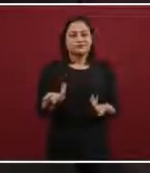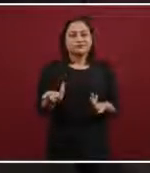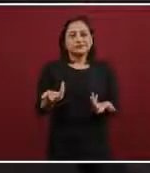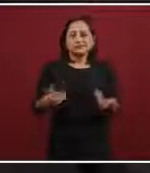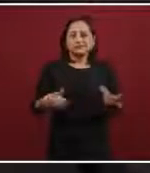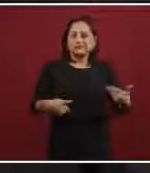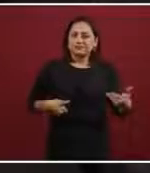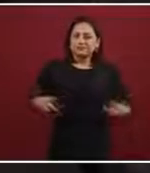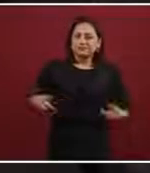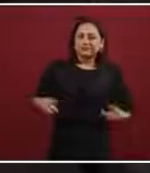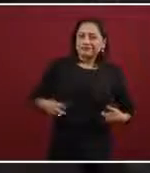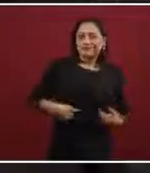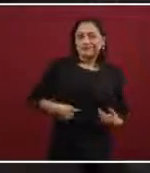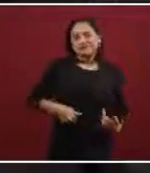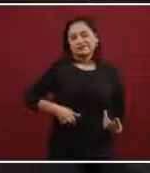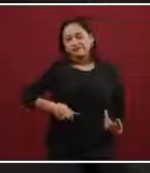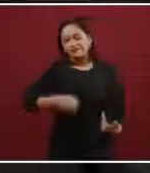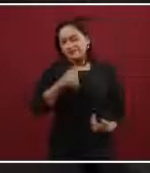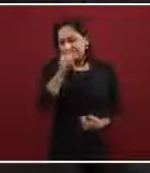confrontación